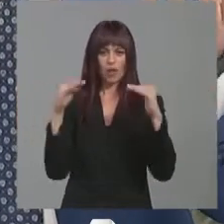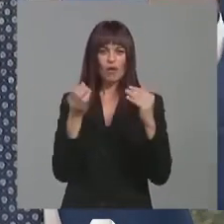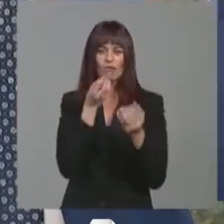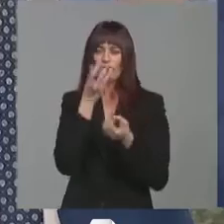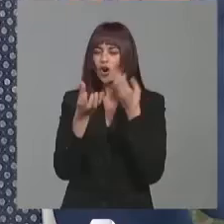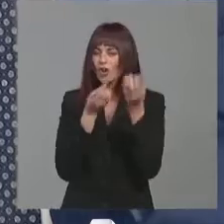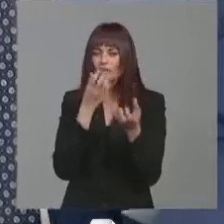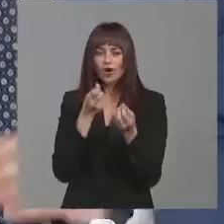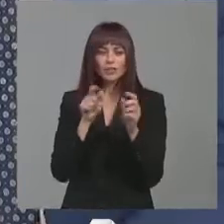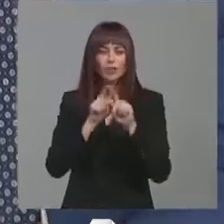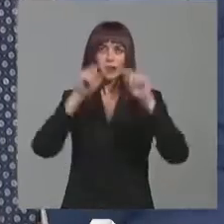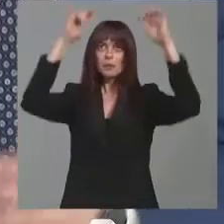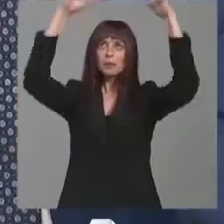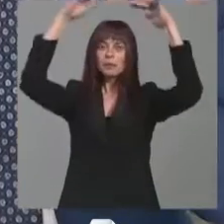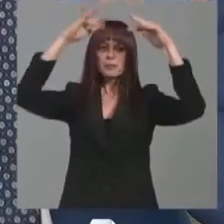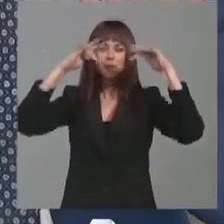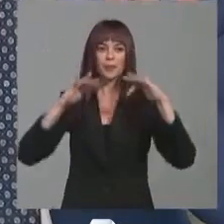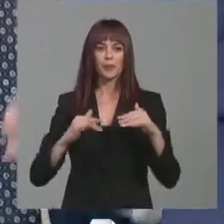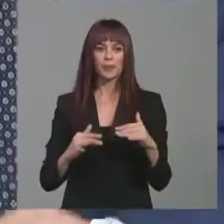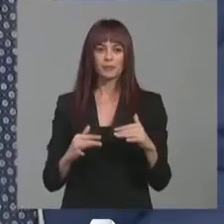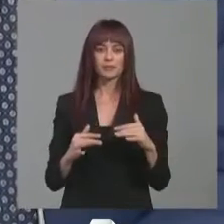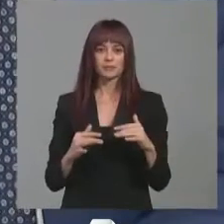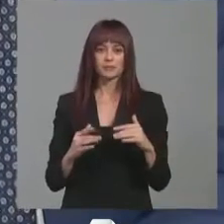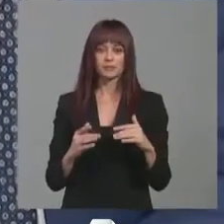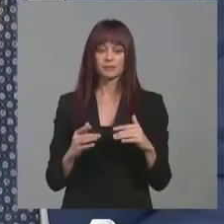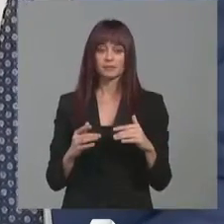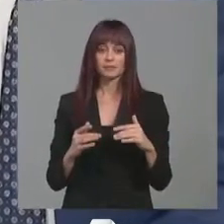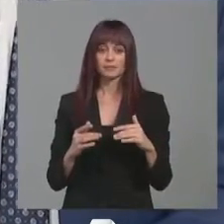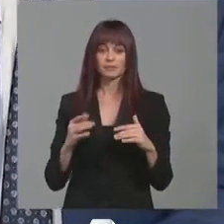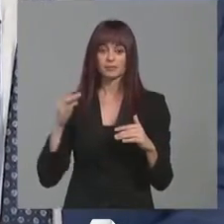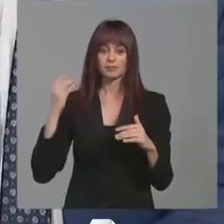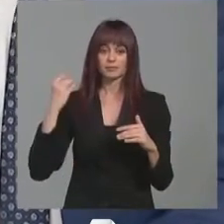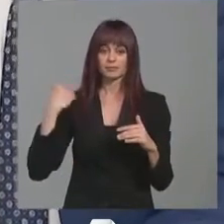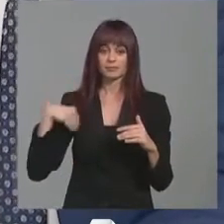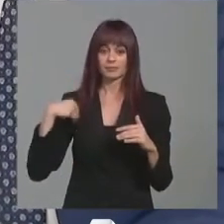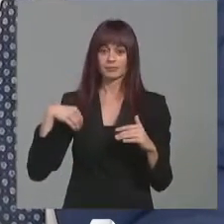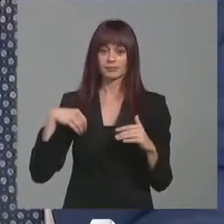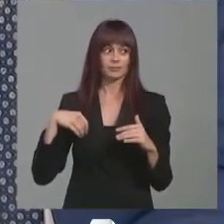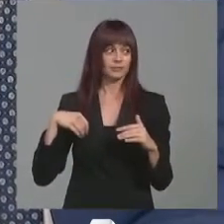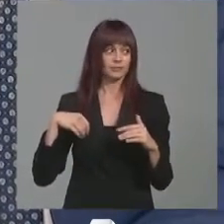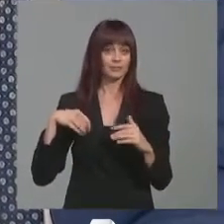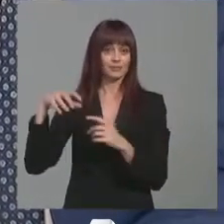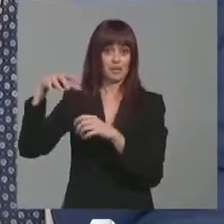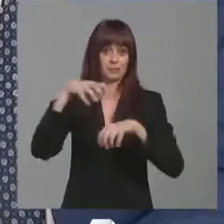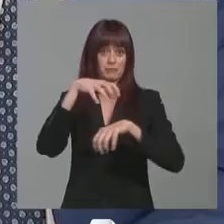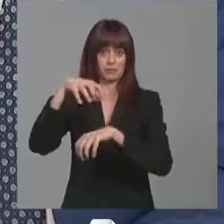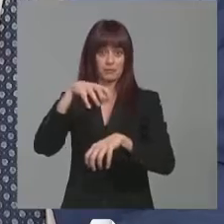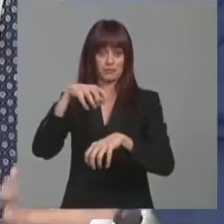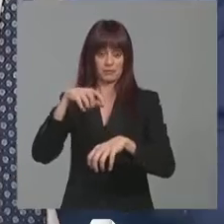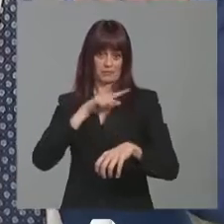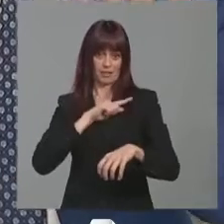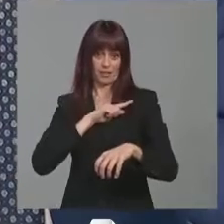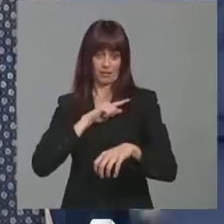flor cayendo sobre ellos y los han soltado previamente la papea la patrulla acrobática de paracaidismo del ejército del